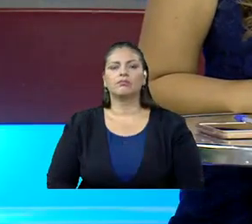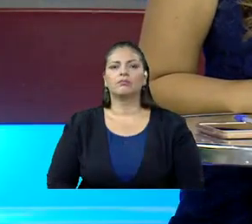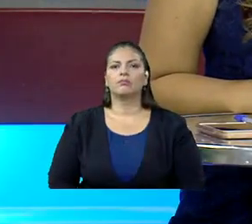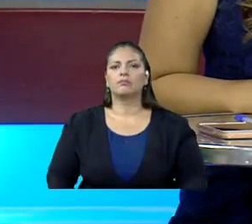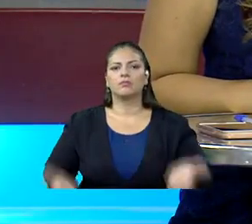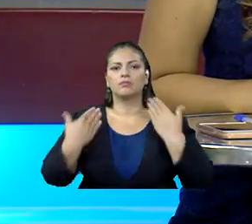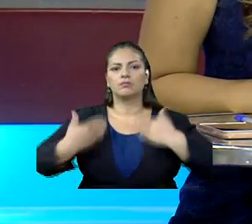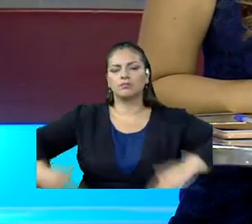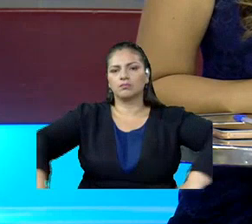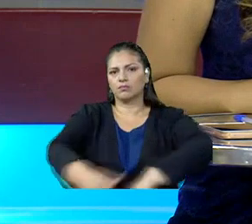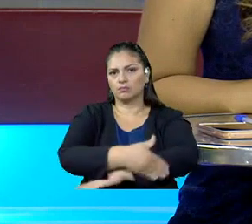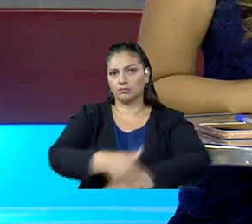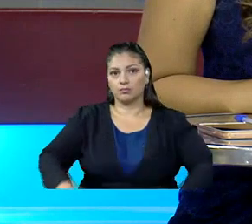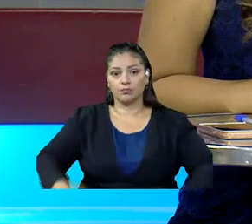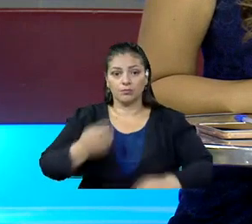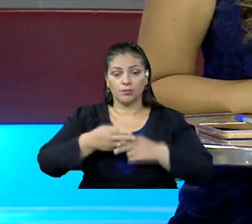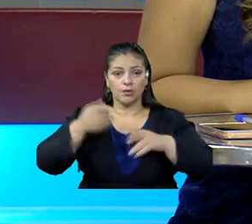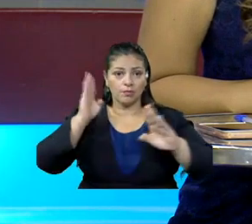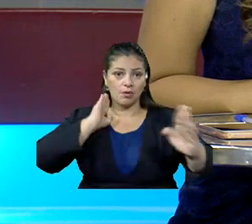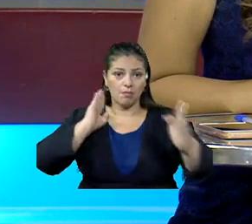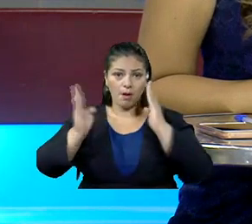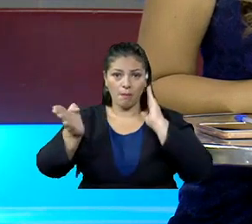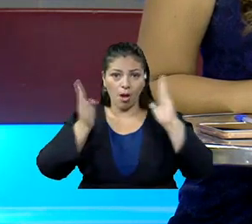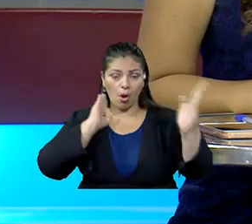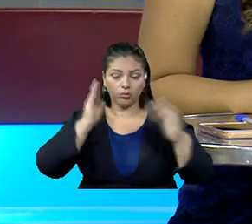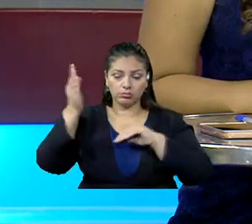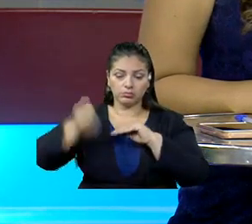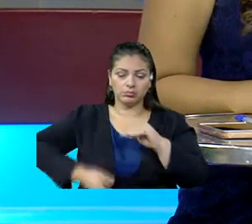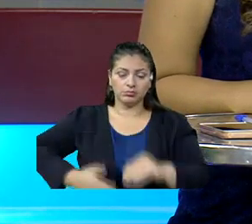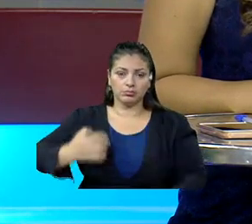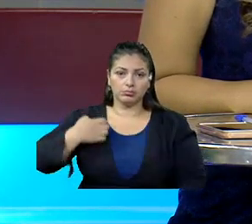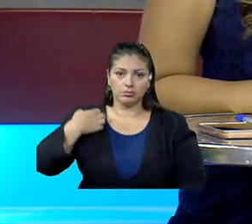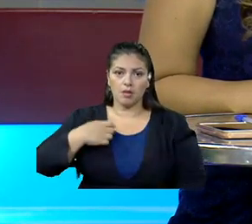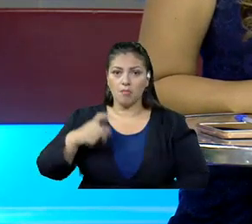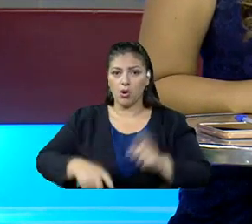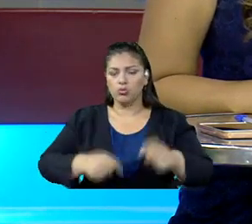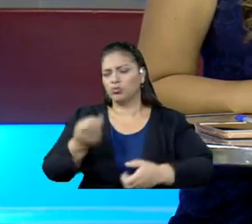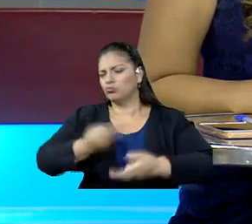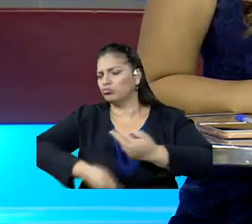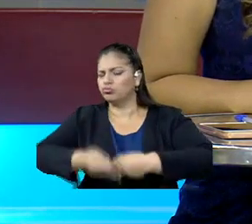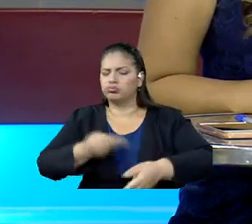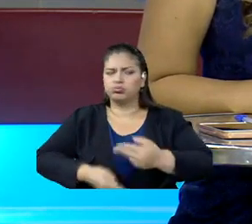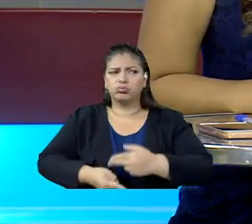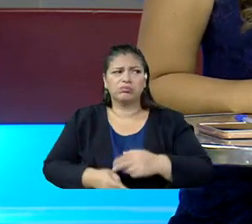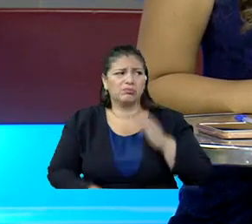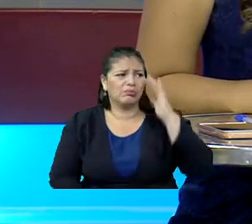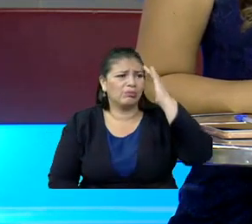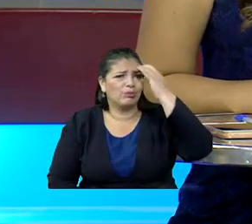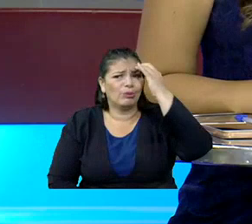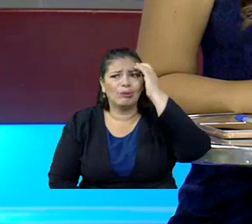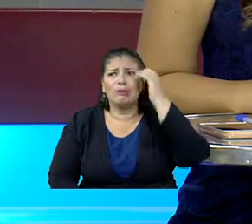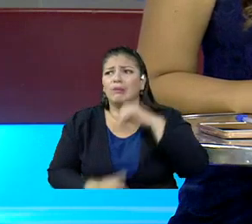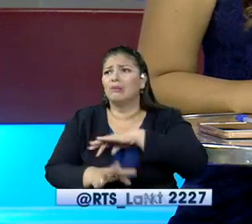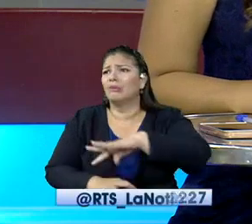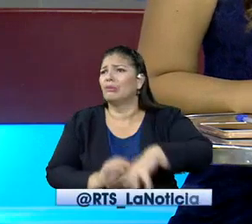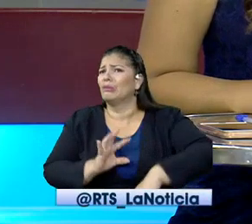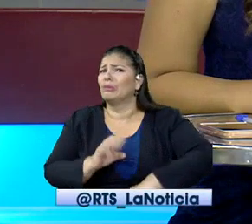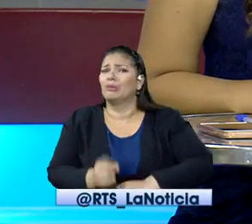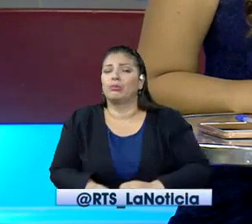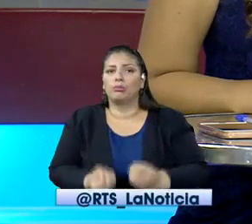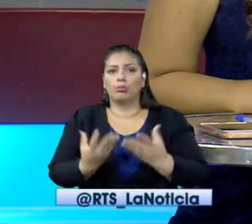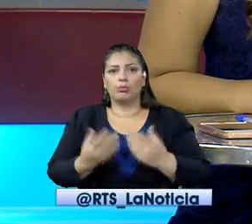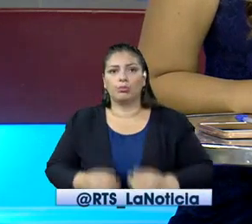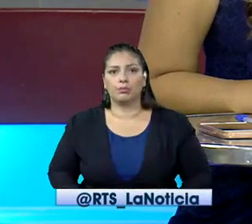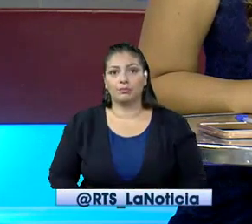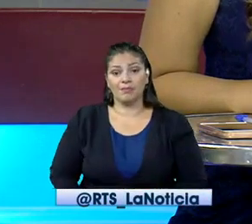y Argentina aseguran estar preocupados por los constantes robos en esa zona del suroeste de la ciudad. El último ocurrió durante la tarde